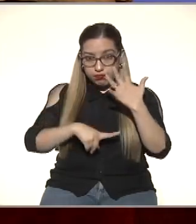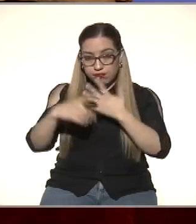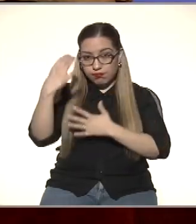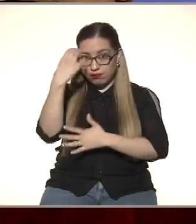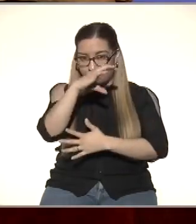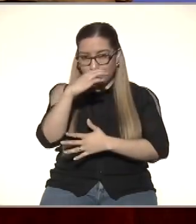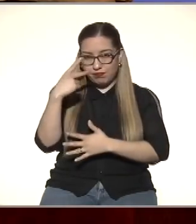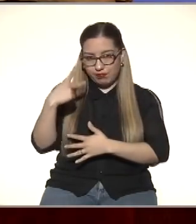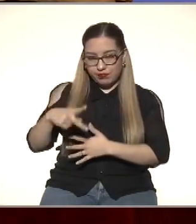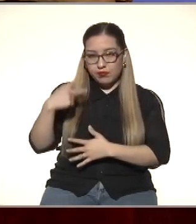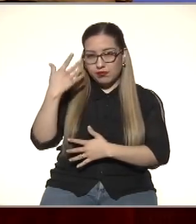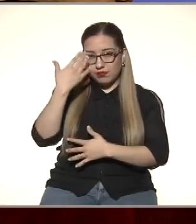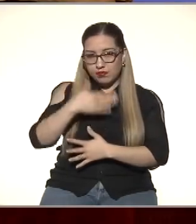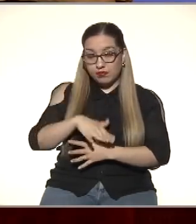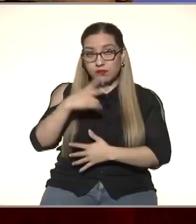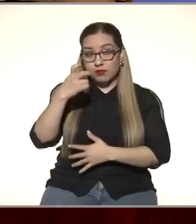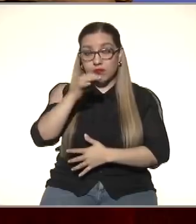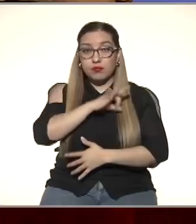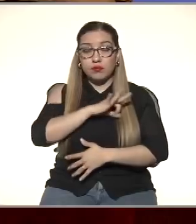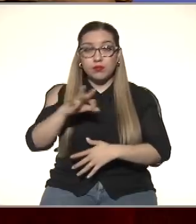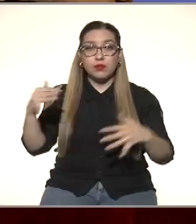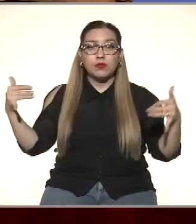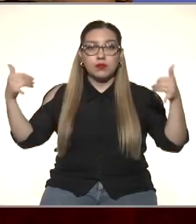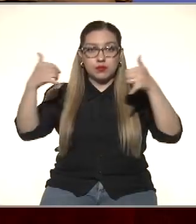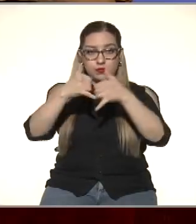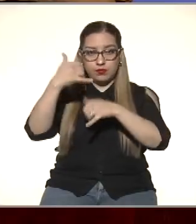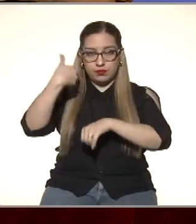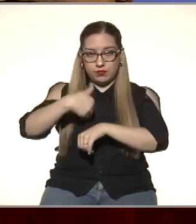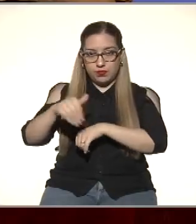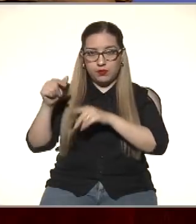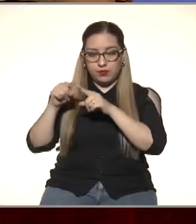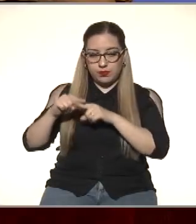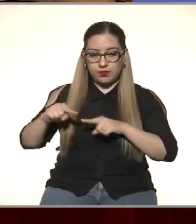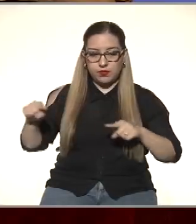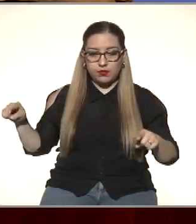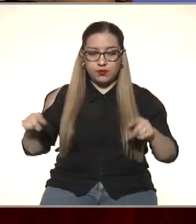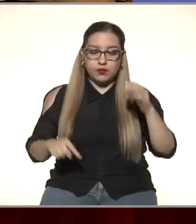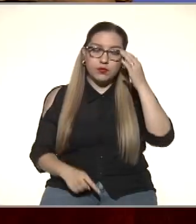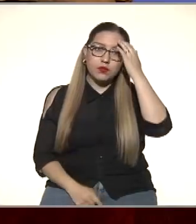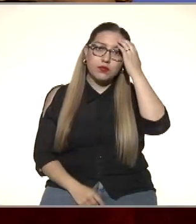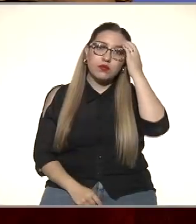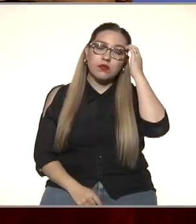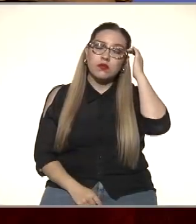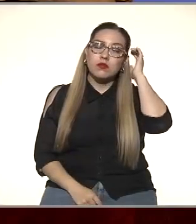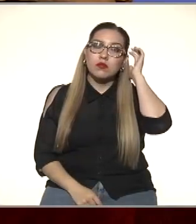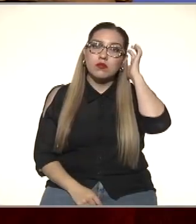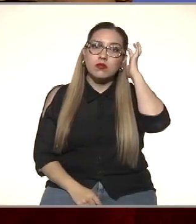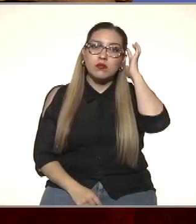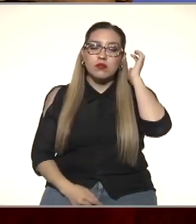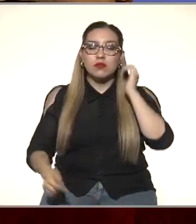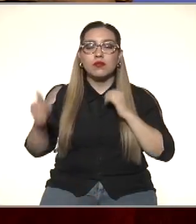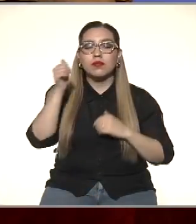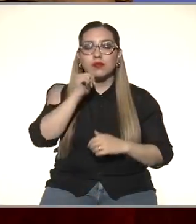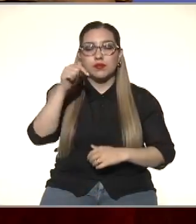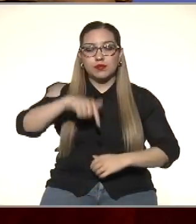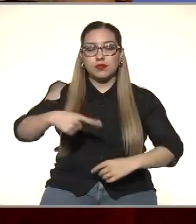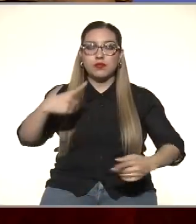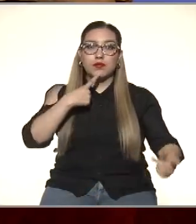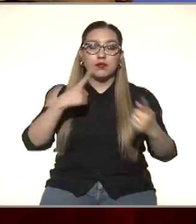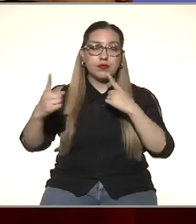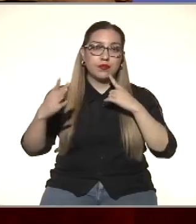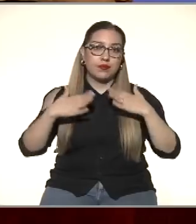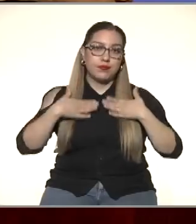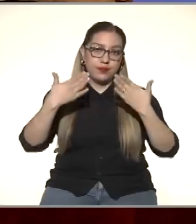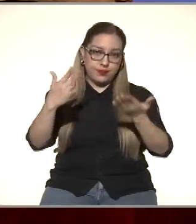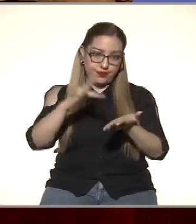se puede comunicar a este teléfono, el 55 56 74 79 02. Y como siempre, aquí en Diálogos en Confianza agradecemos de